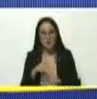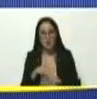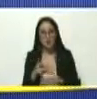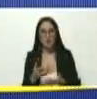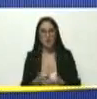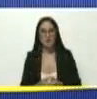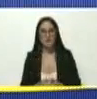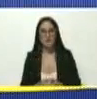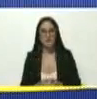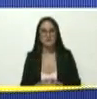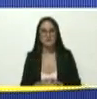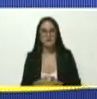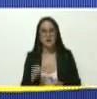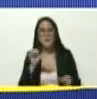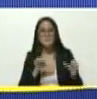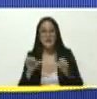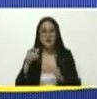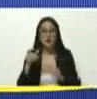industria petroquímica.